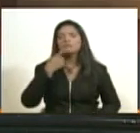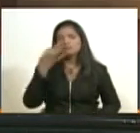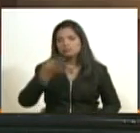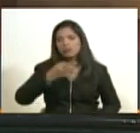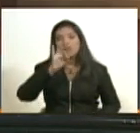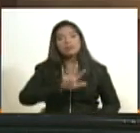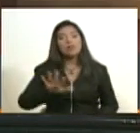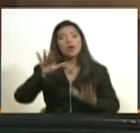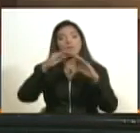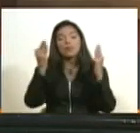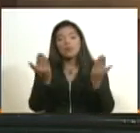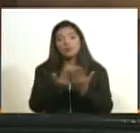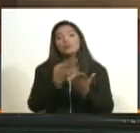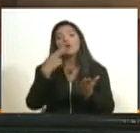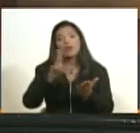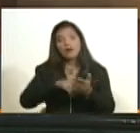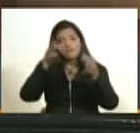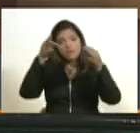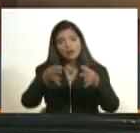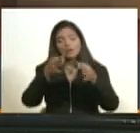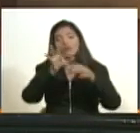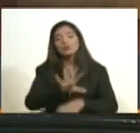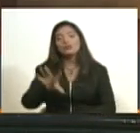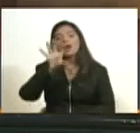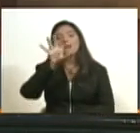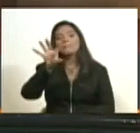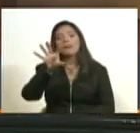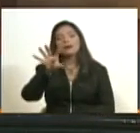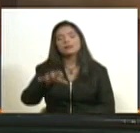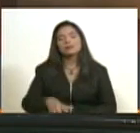del mundo, la verdad de una patria